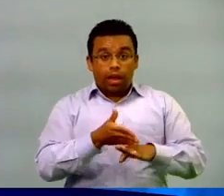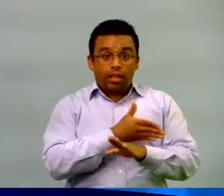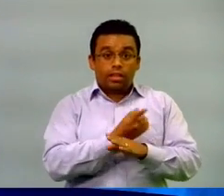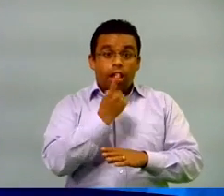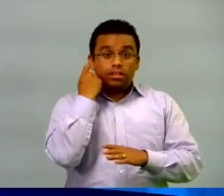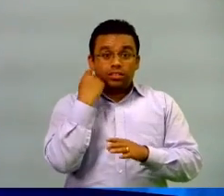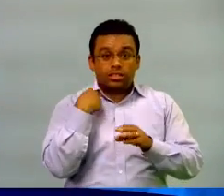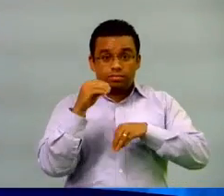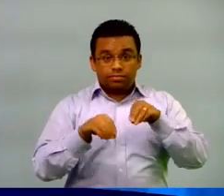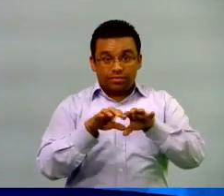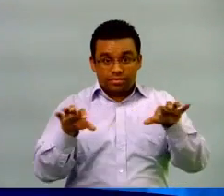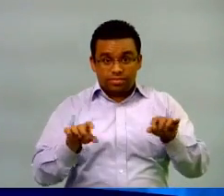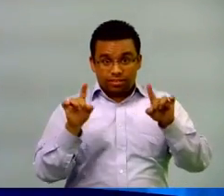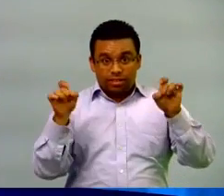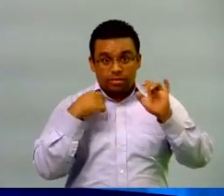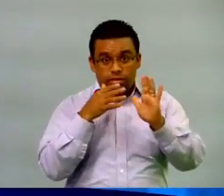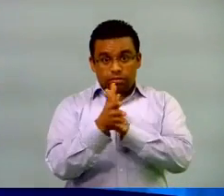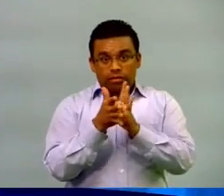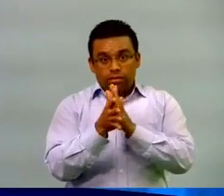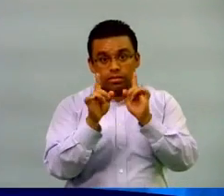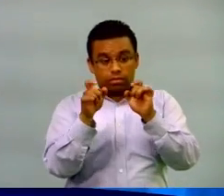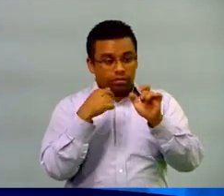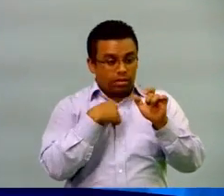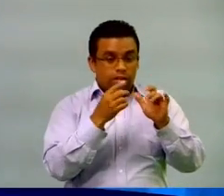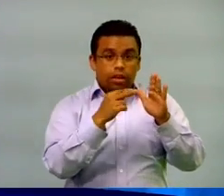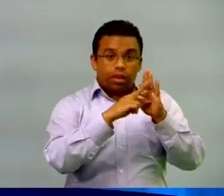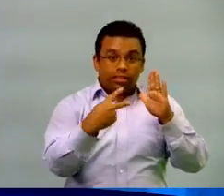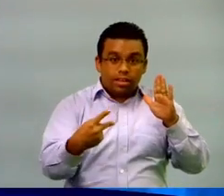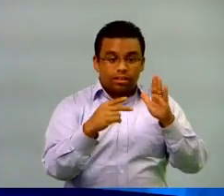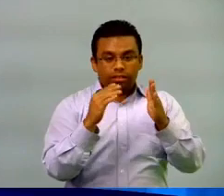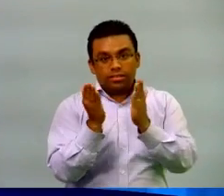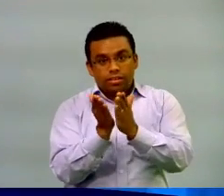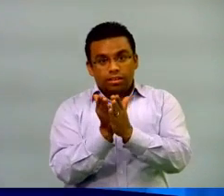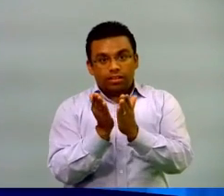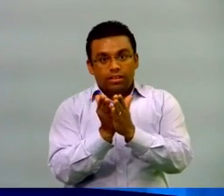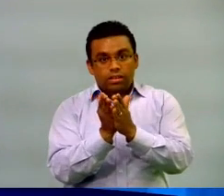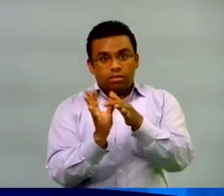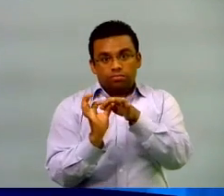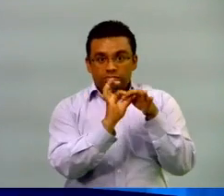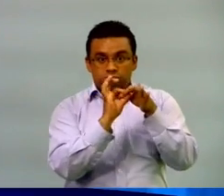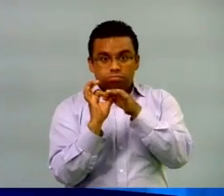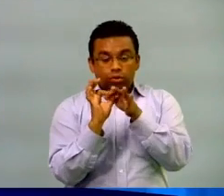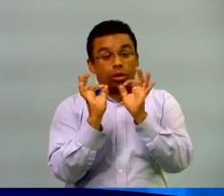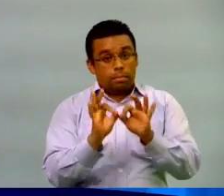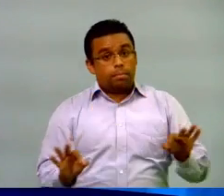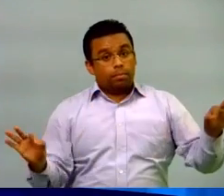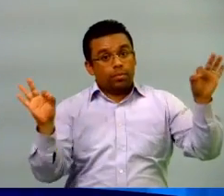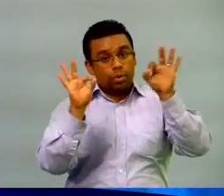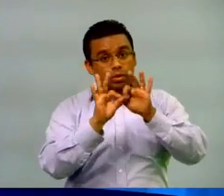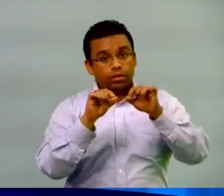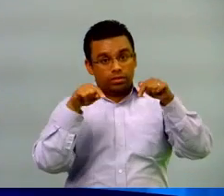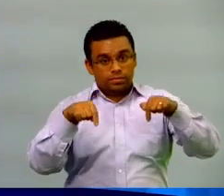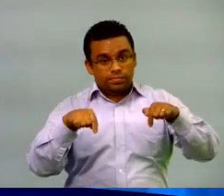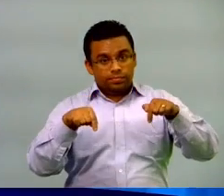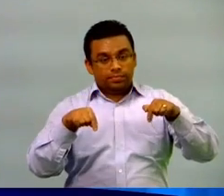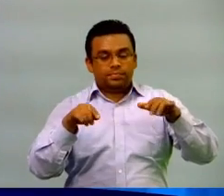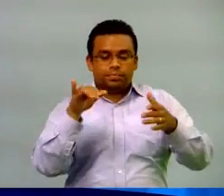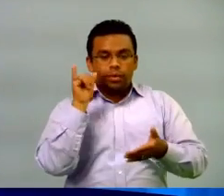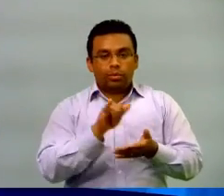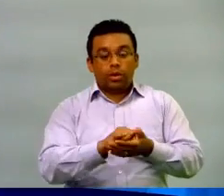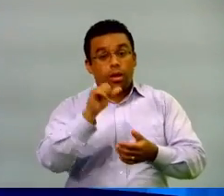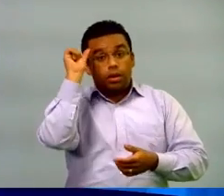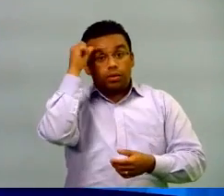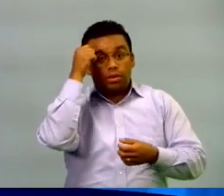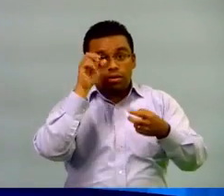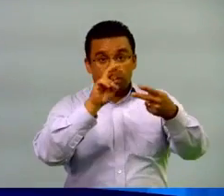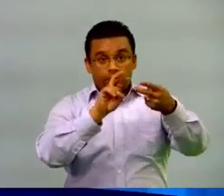esta conversación sobre educación y tecnología siga siendo una de las más relevantes en la región. Entonces, las etiquetas,